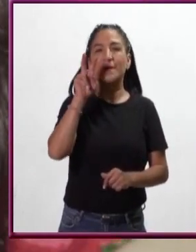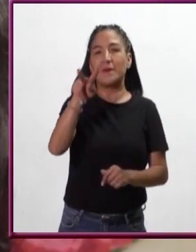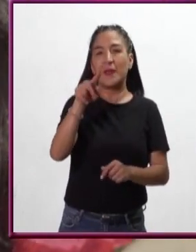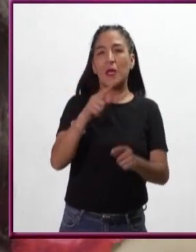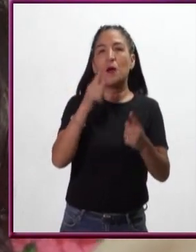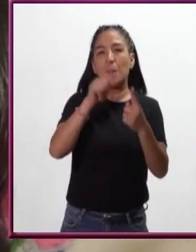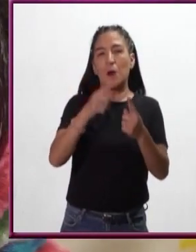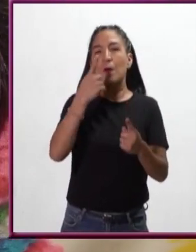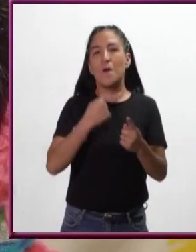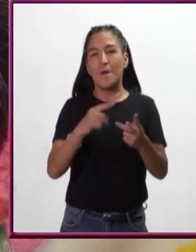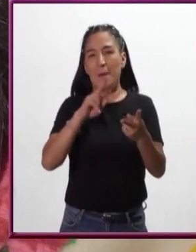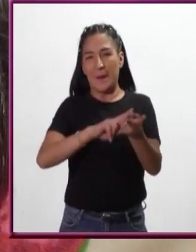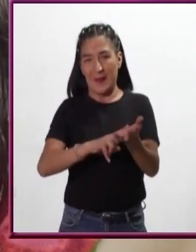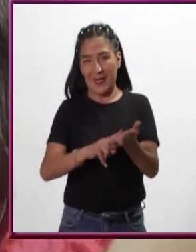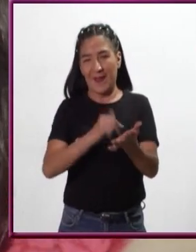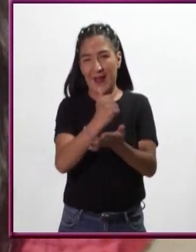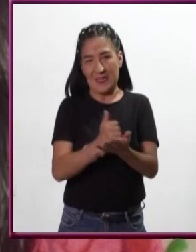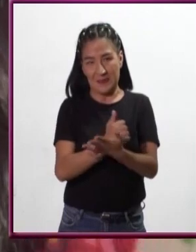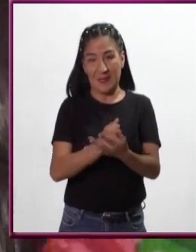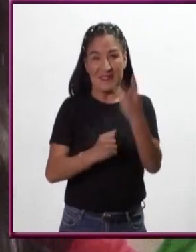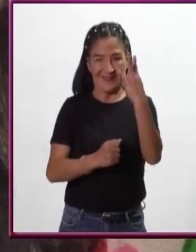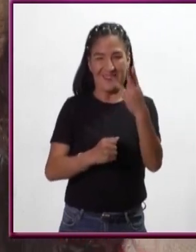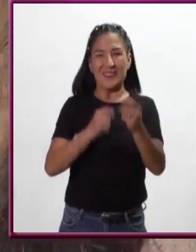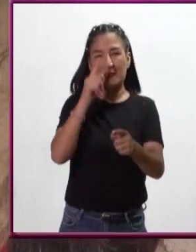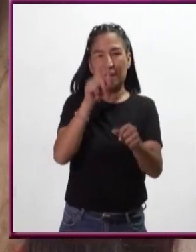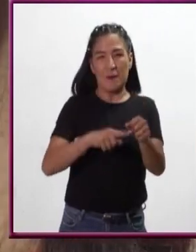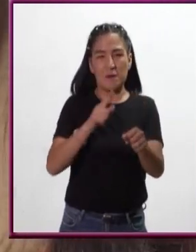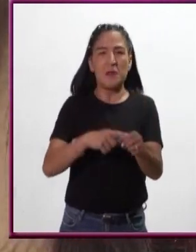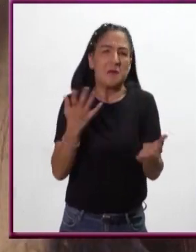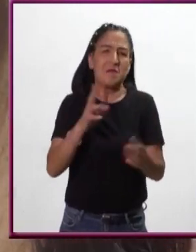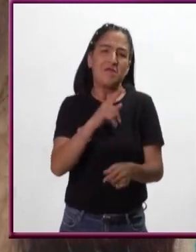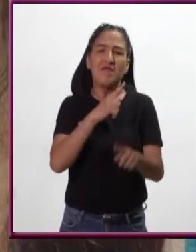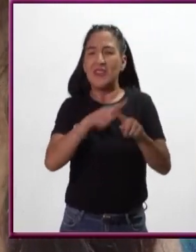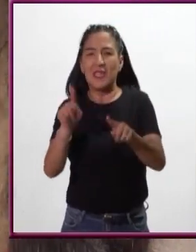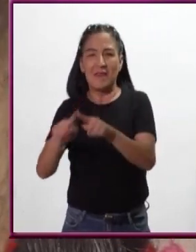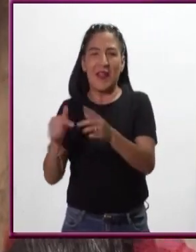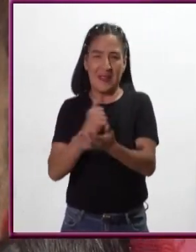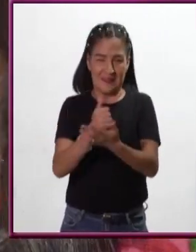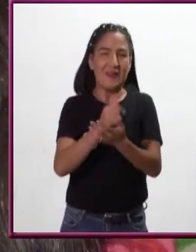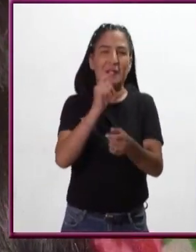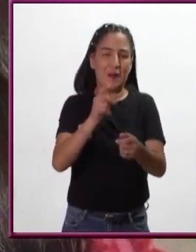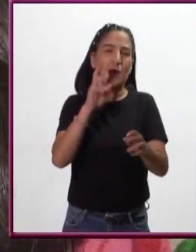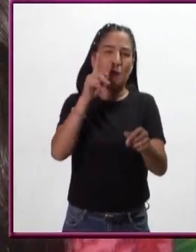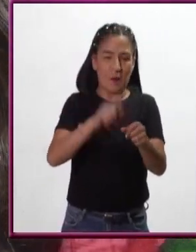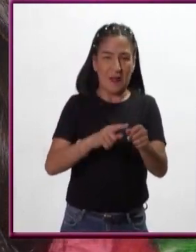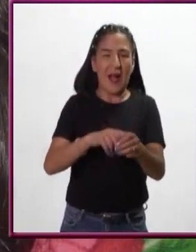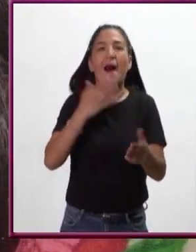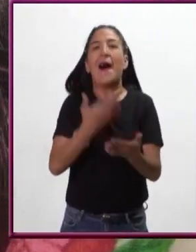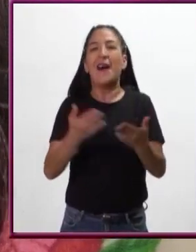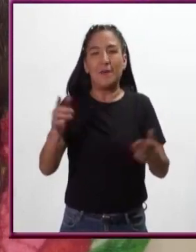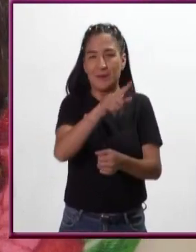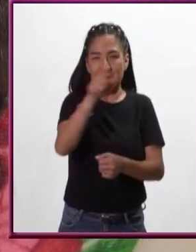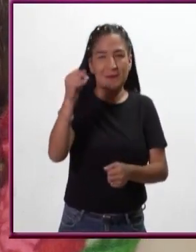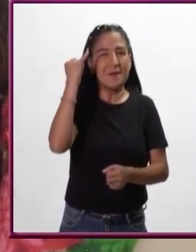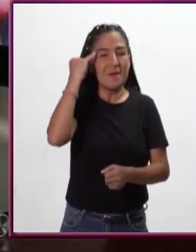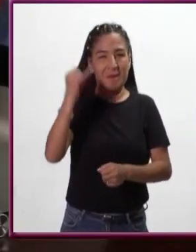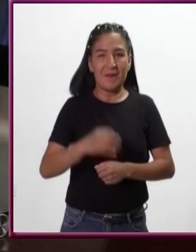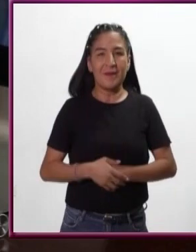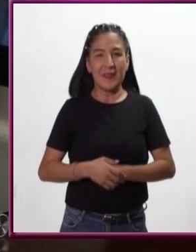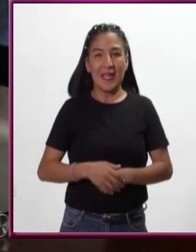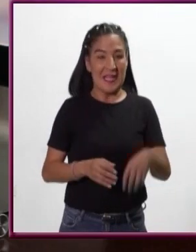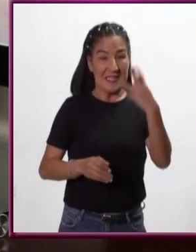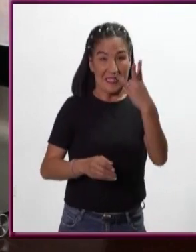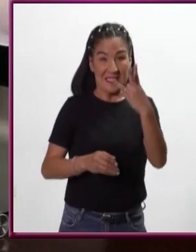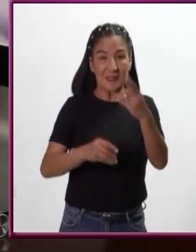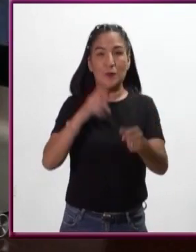colores básicos, rojo, verde y azul. Con esos 3 colores construimos cualquier color. ¿Okay? Bueno, ahora imagínate que en vez de ser